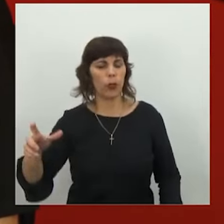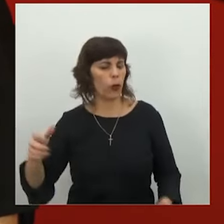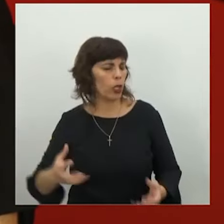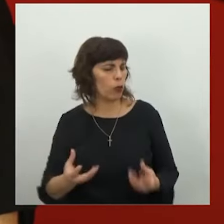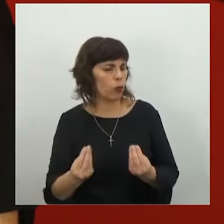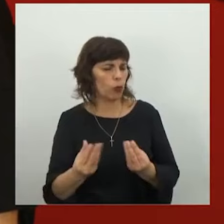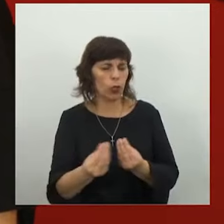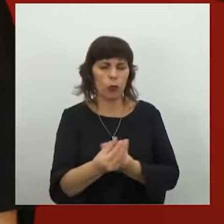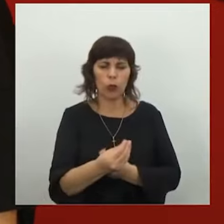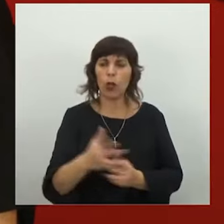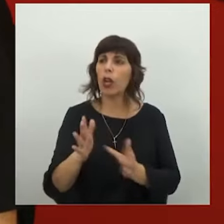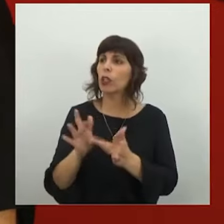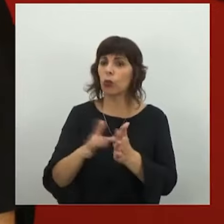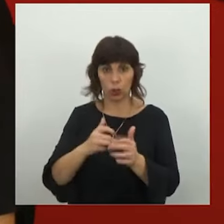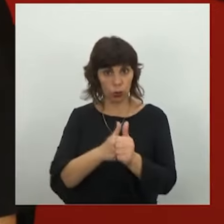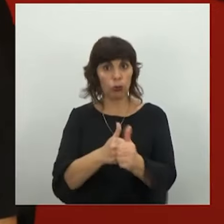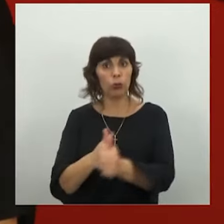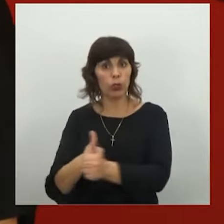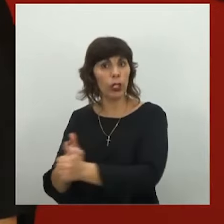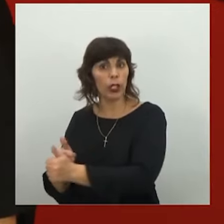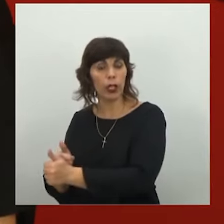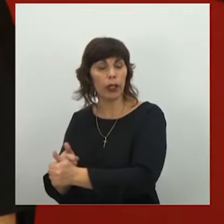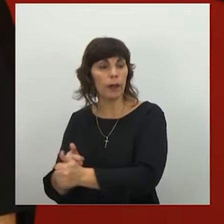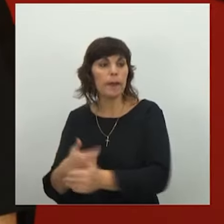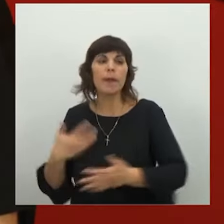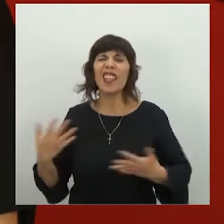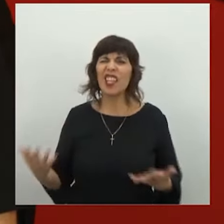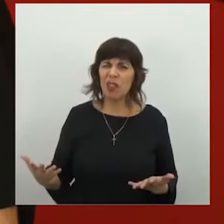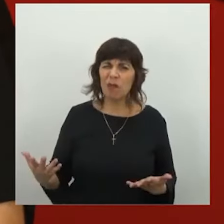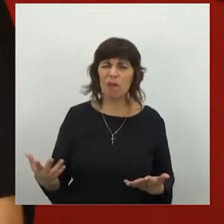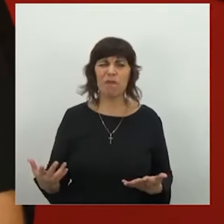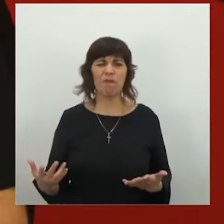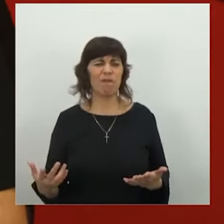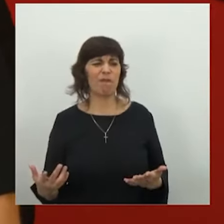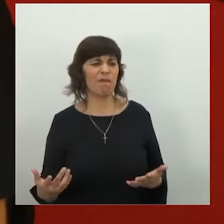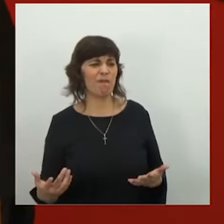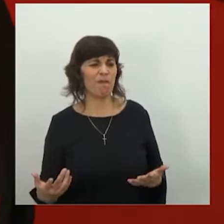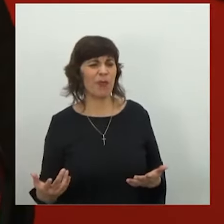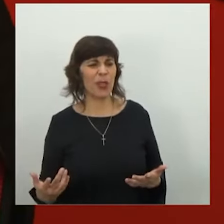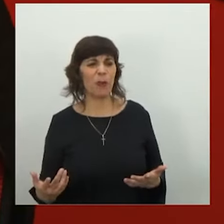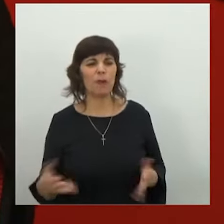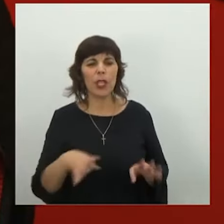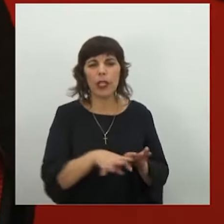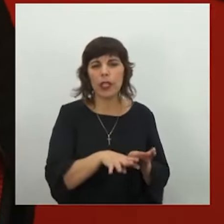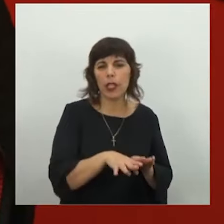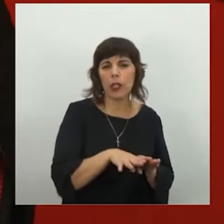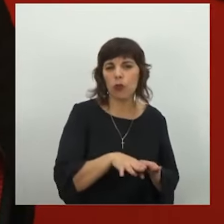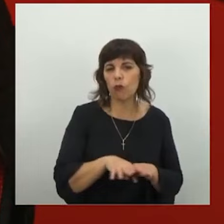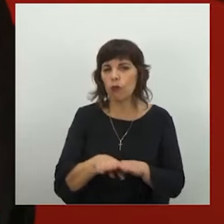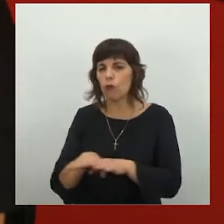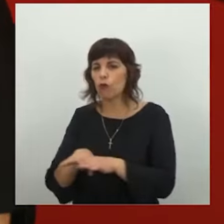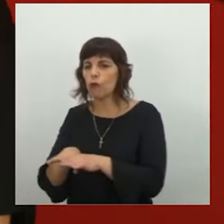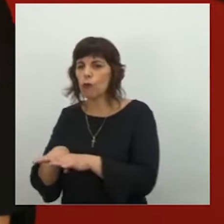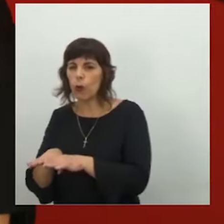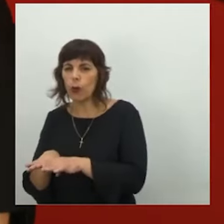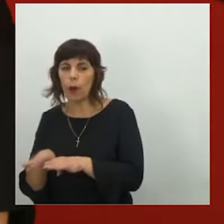ellos, dice, había murmuración porque se olvidaban a ciertas viudas.